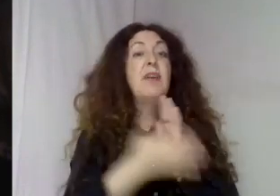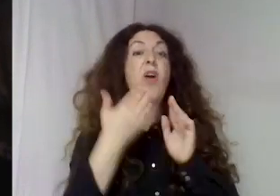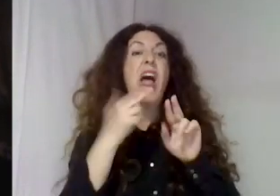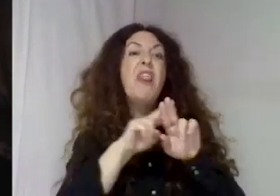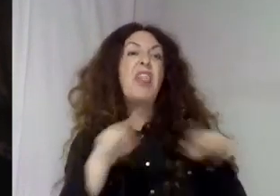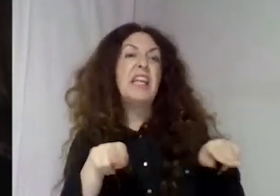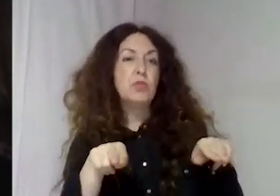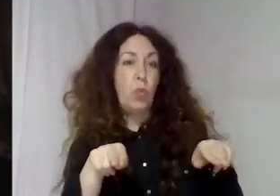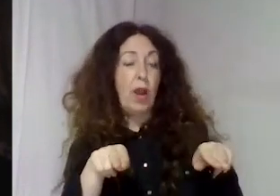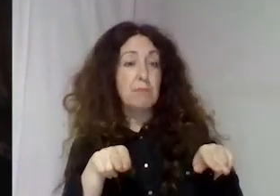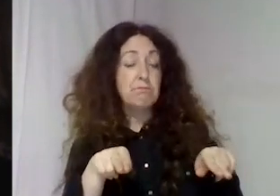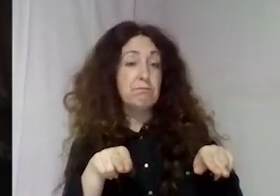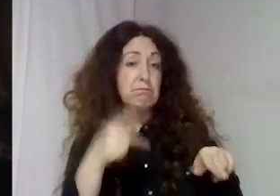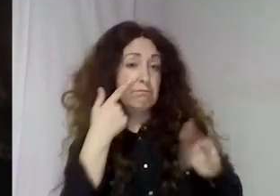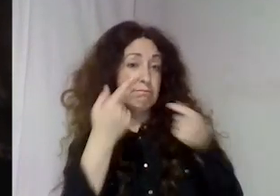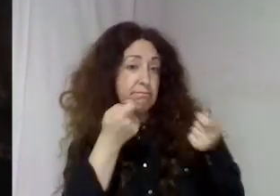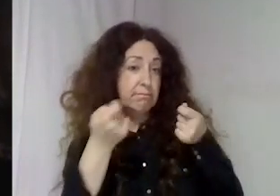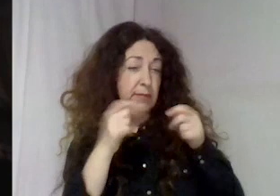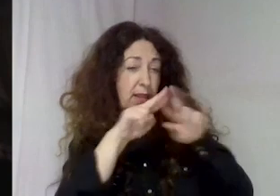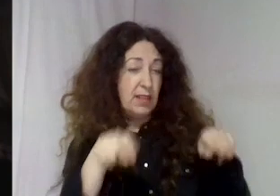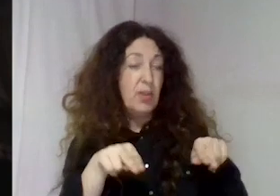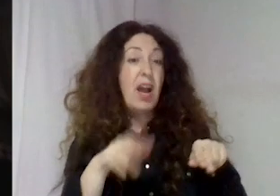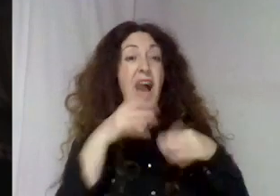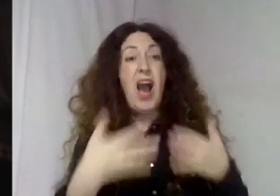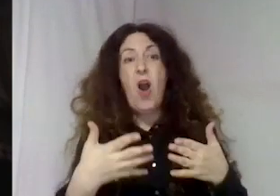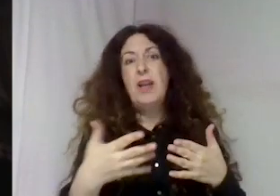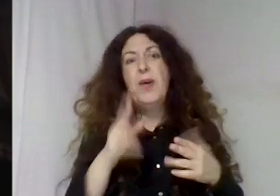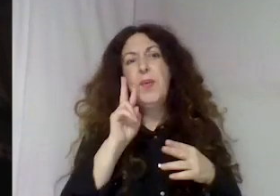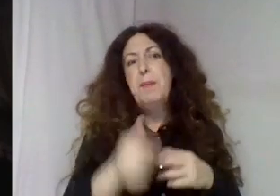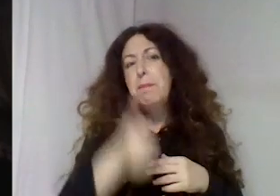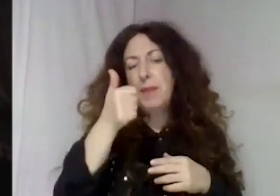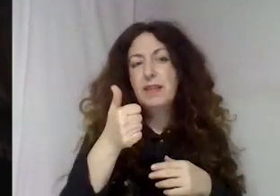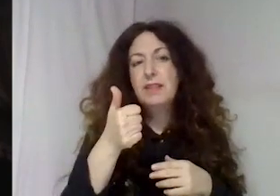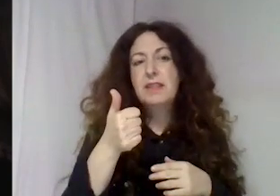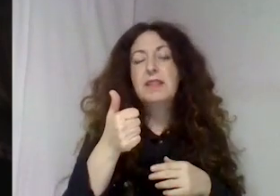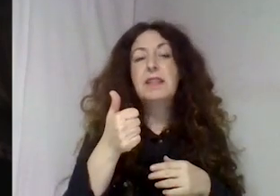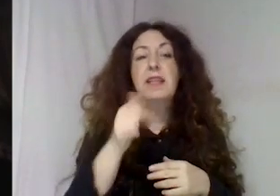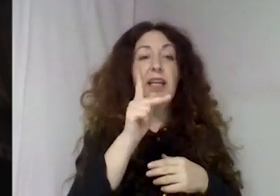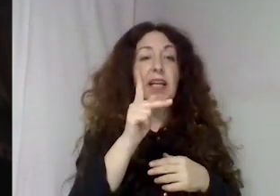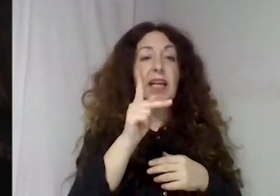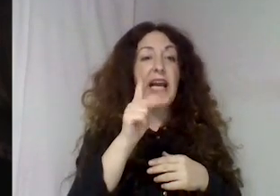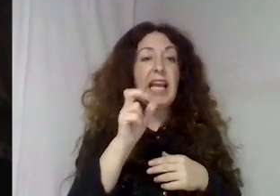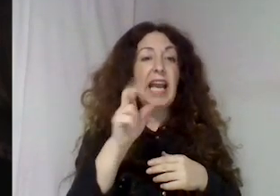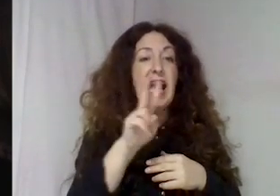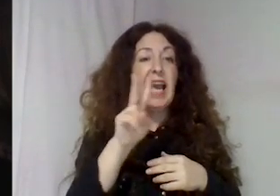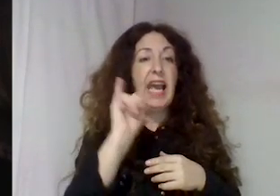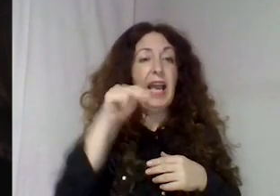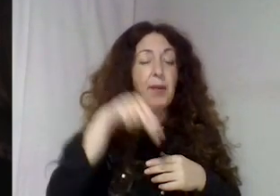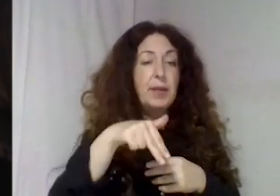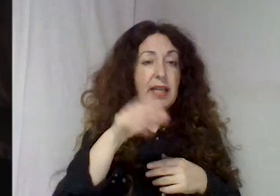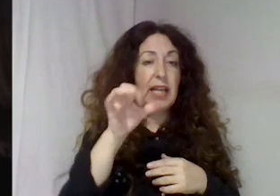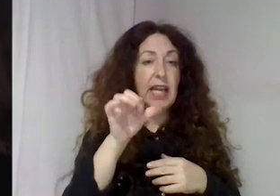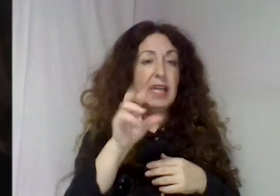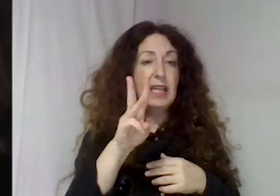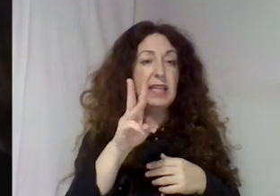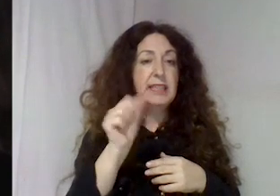aprendido, el lenguaje cotidiano, que ya no sabes cómo utilizarlo muchas veces, porque si no te pueden, te tachan de una cosa, te tachan